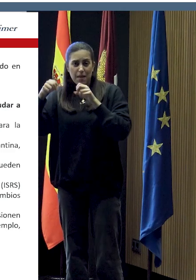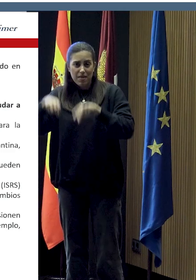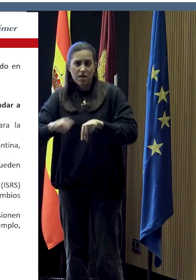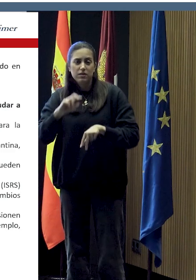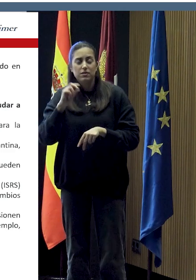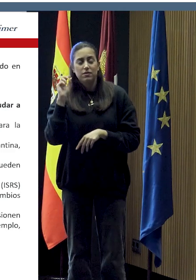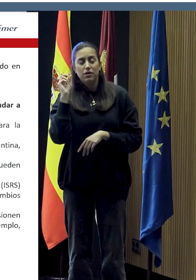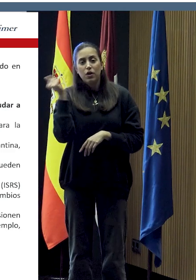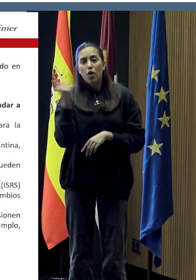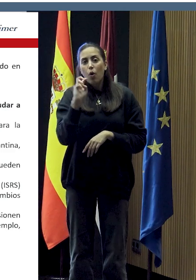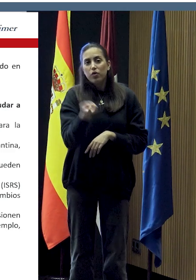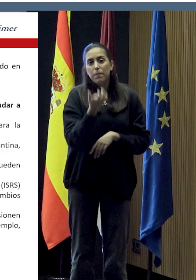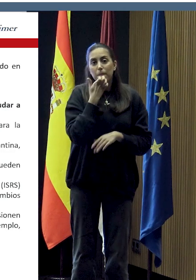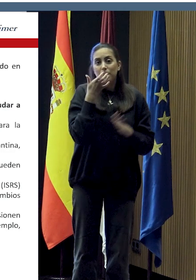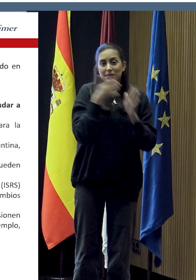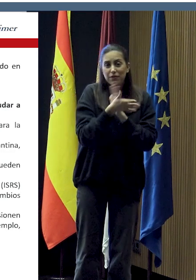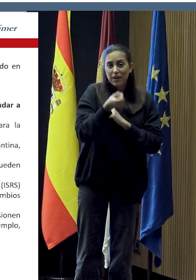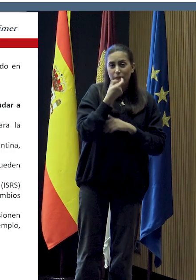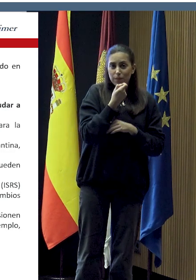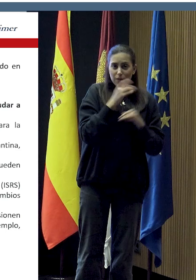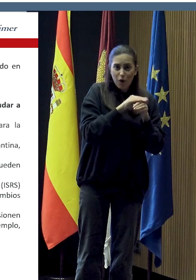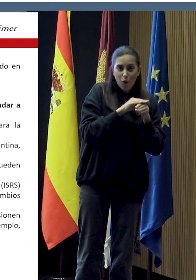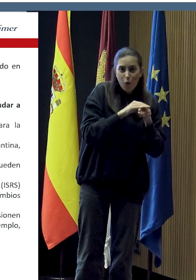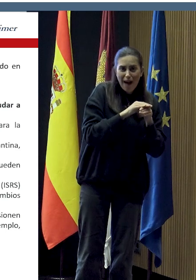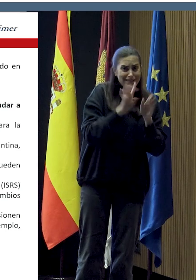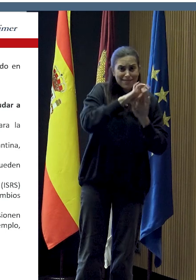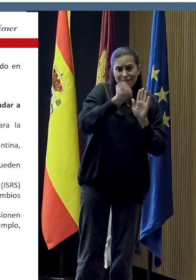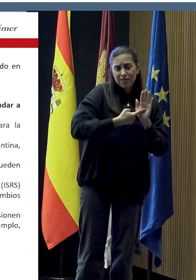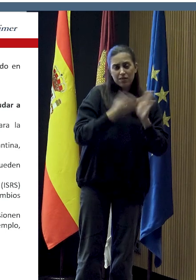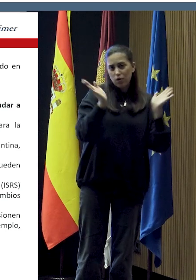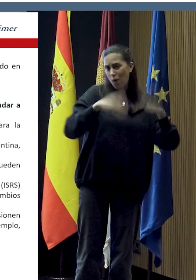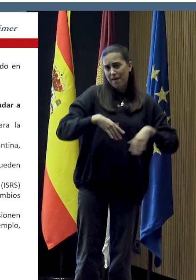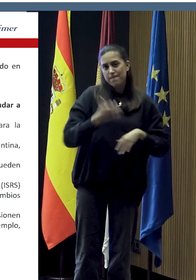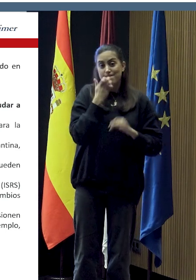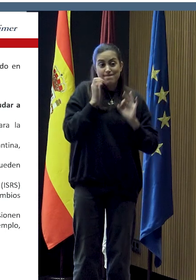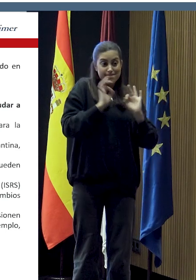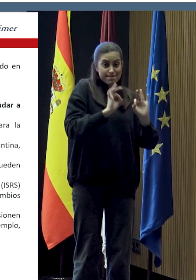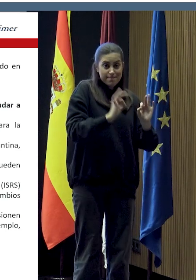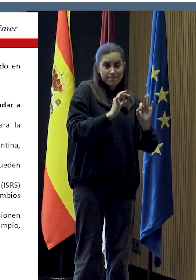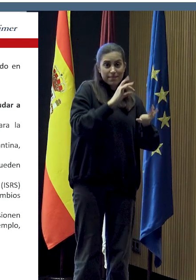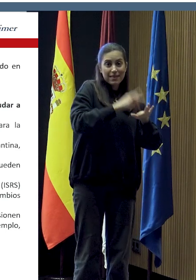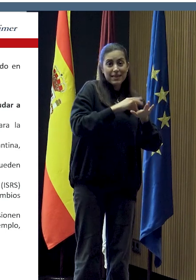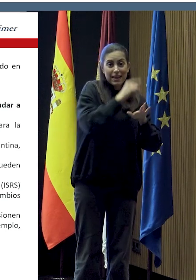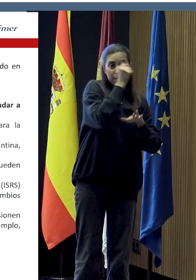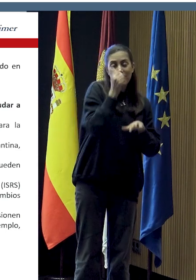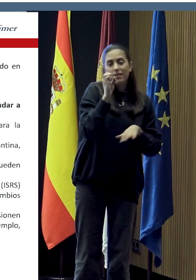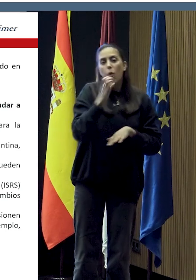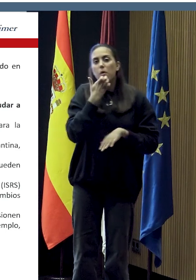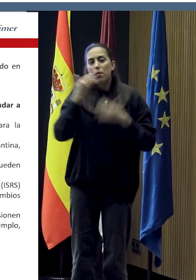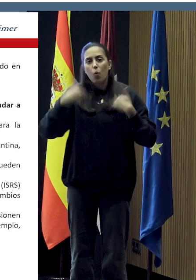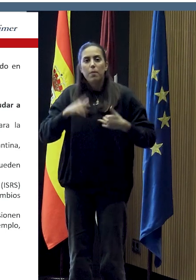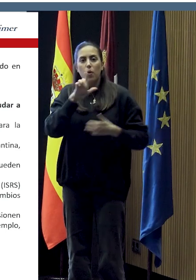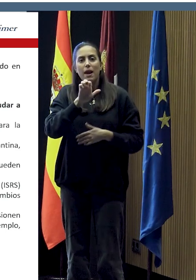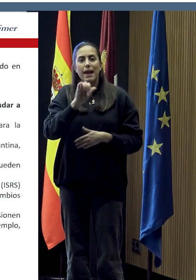que ninguno de esos fármacos cura y ninguno es específico para la enfermedad de Alzheimer o para la demencia en cuerpos de Lewy o para la